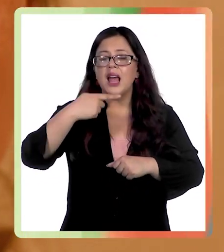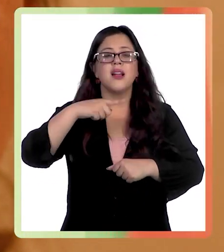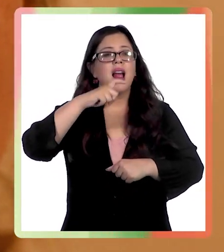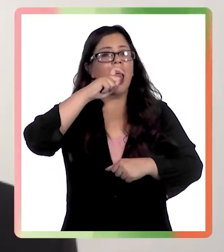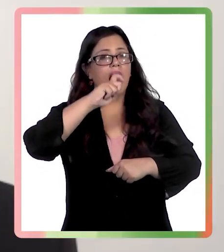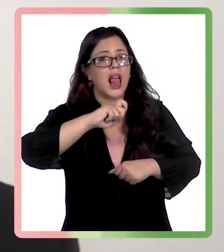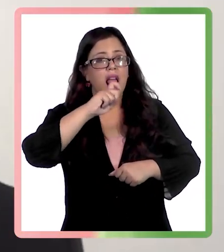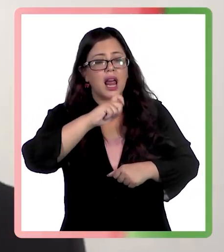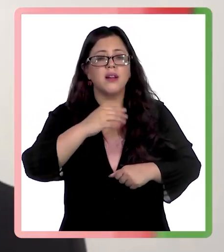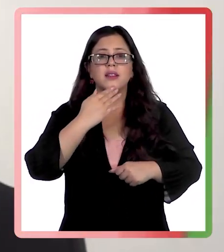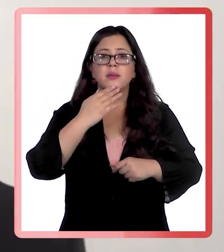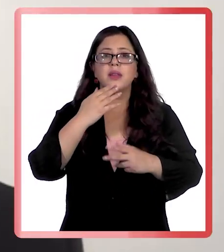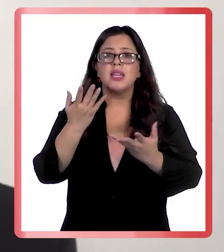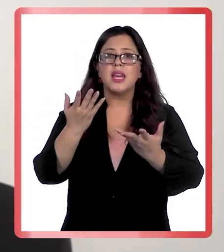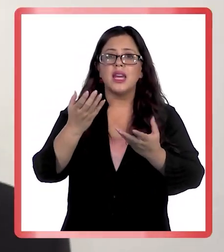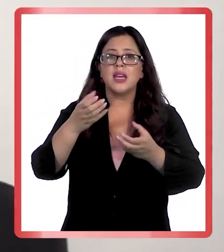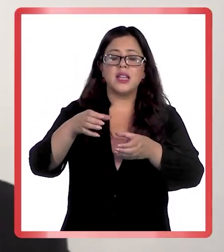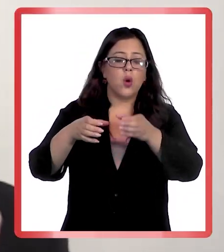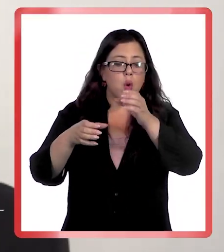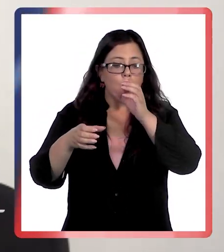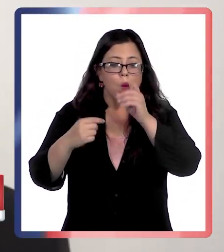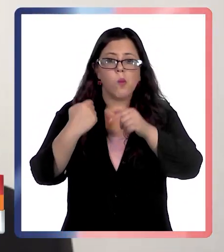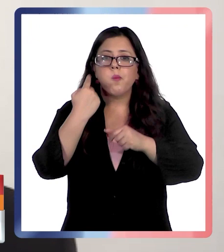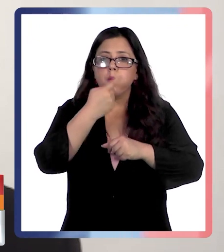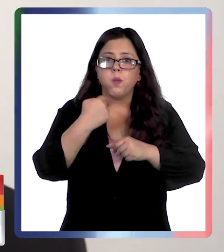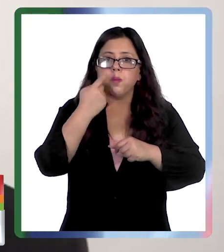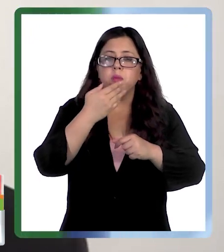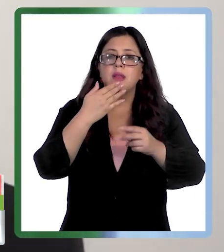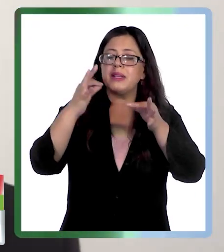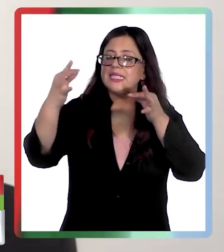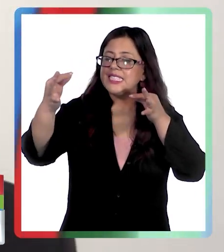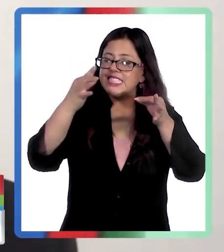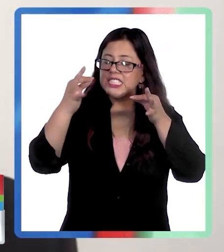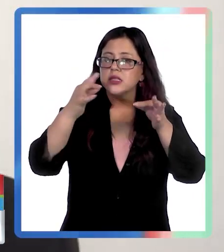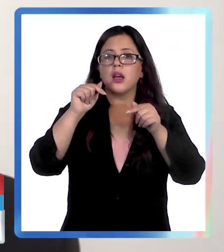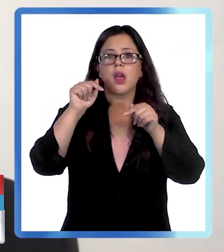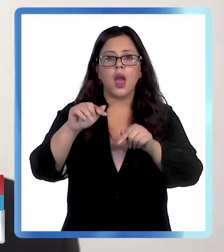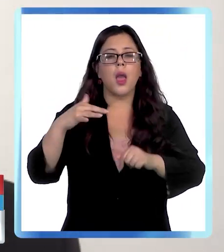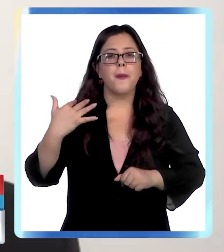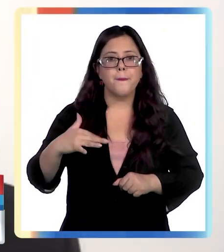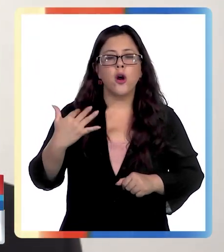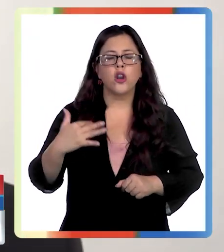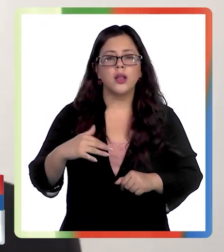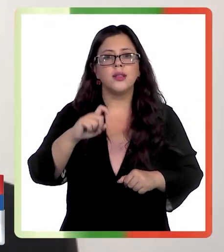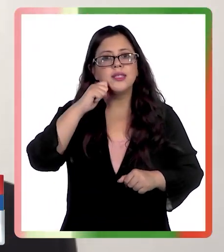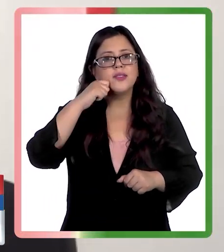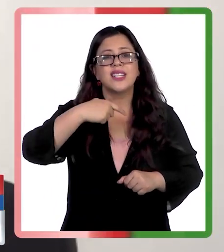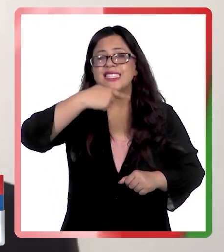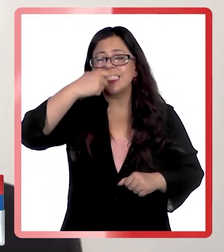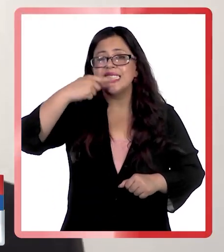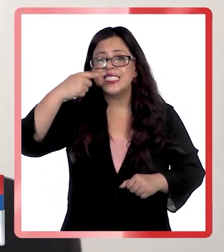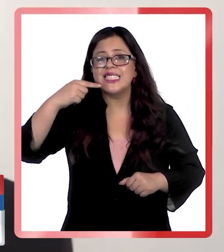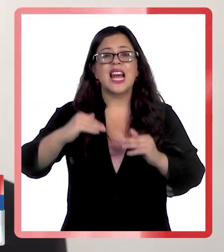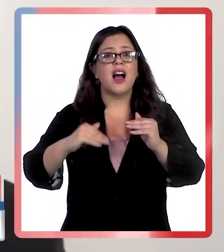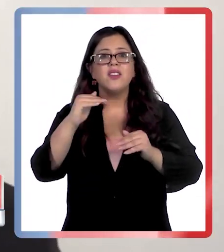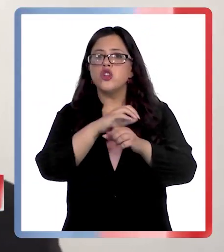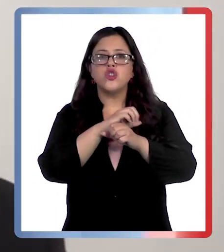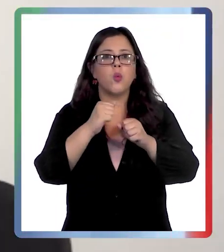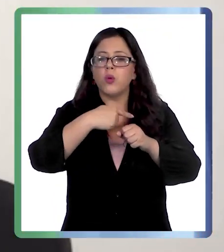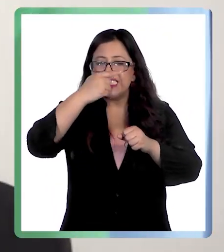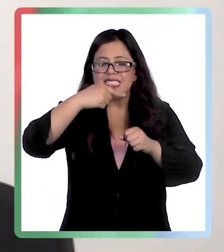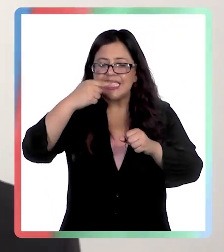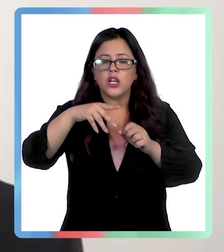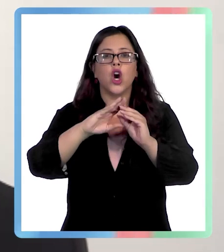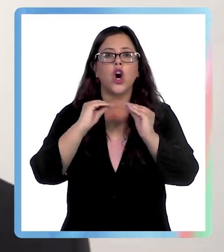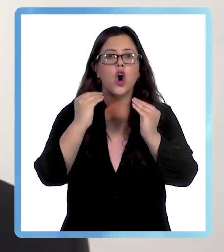lingual entre el enjuague y la higiene interproximal porque la higiene interproximal es clave porque el cepillo de dient no